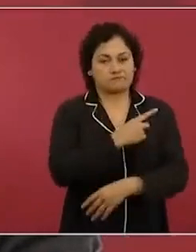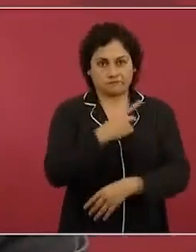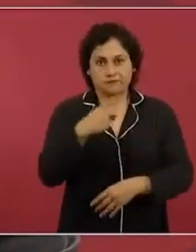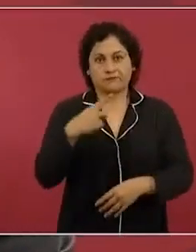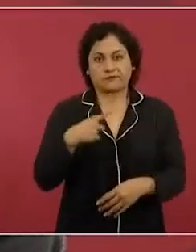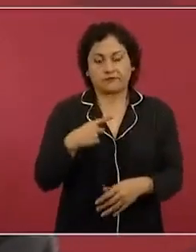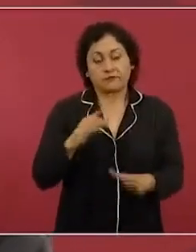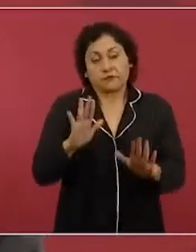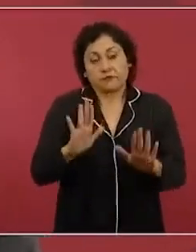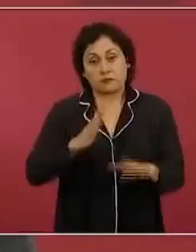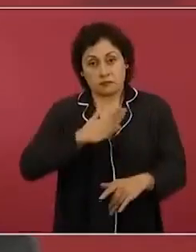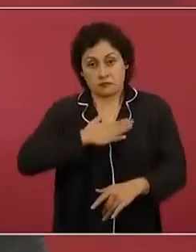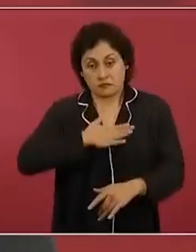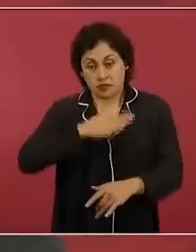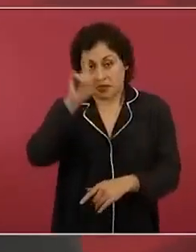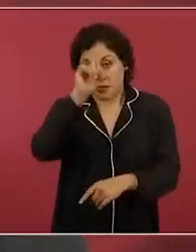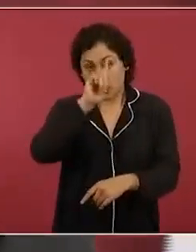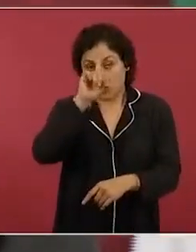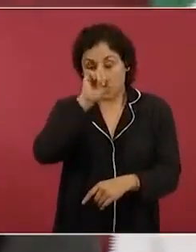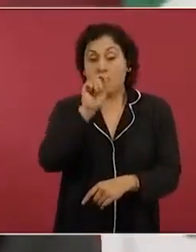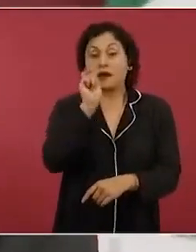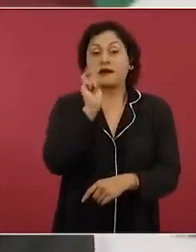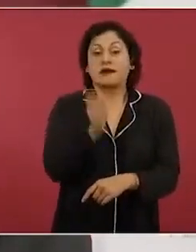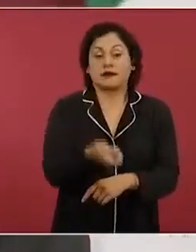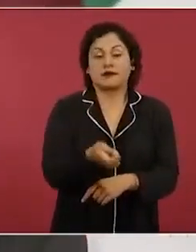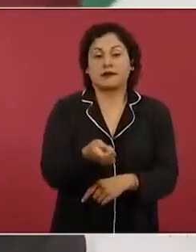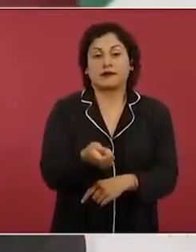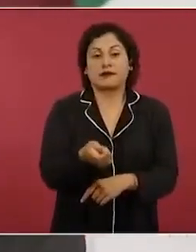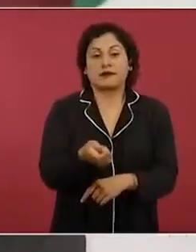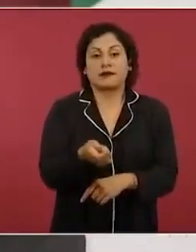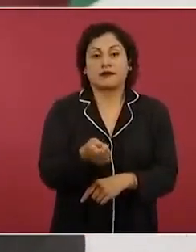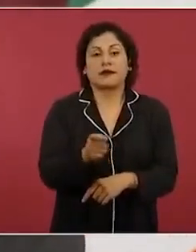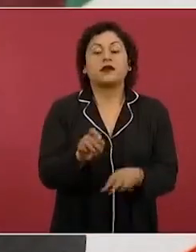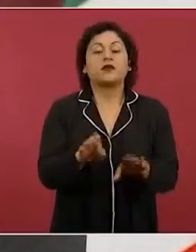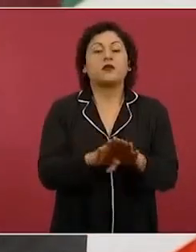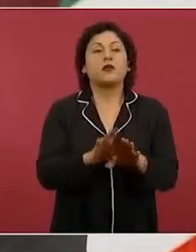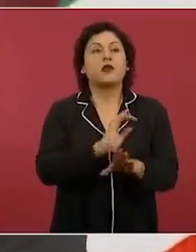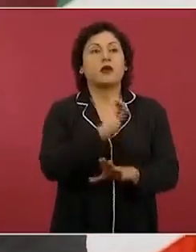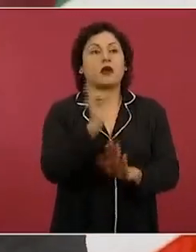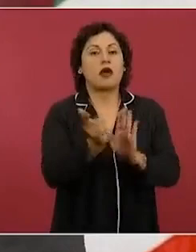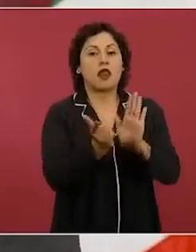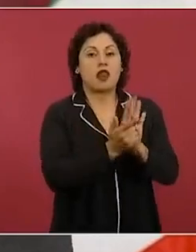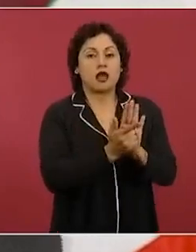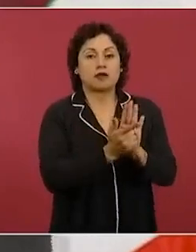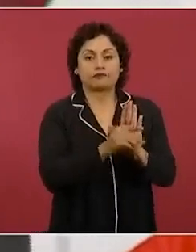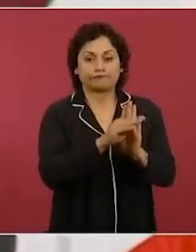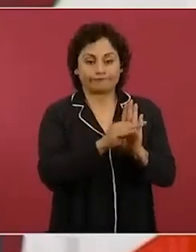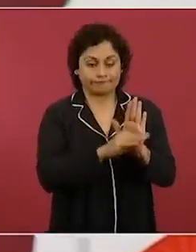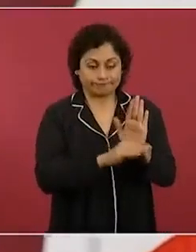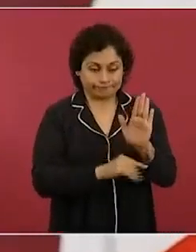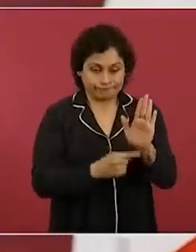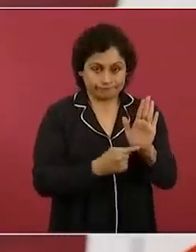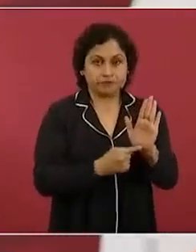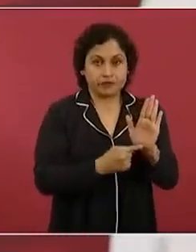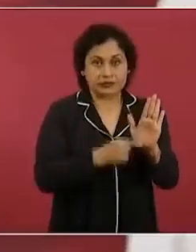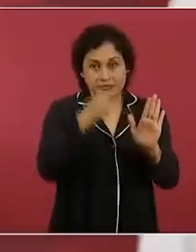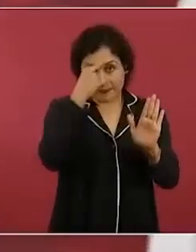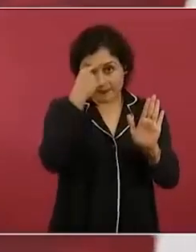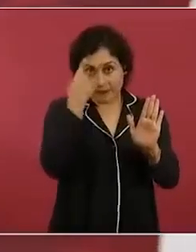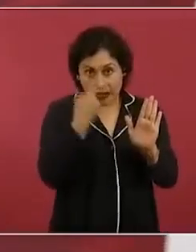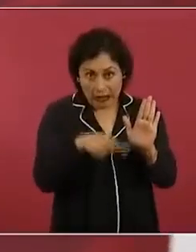se debe de utilizar la ley para